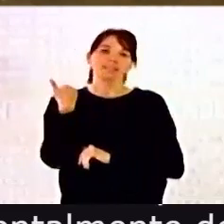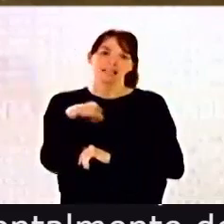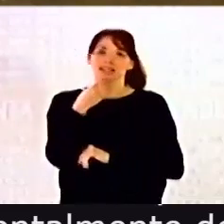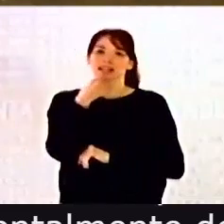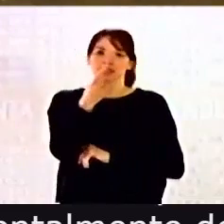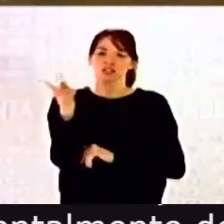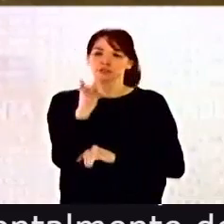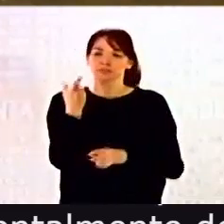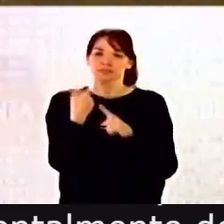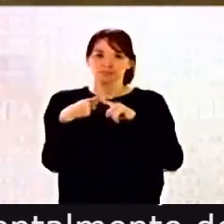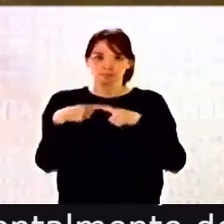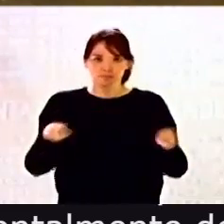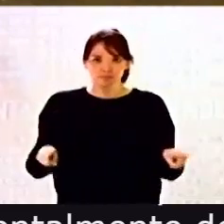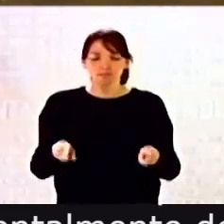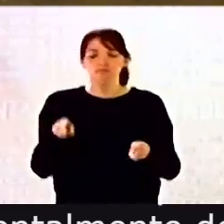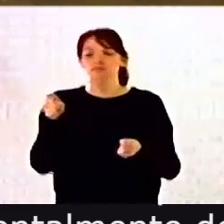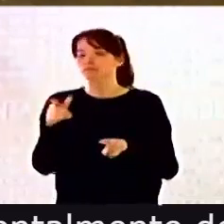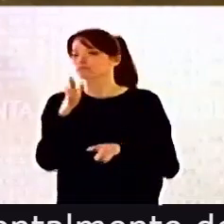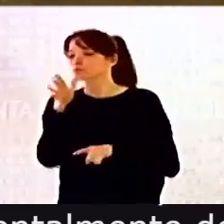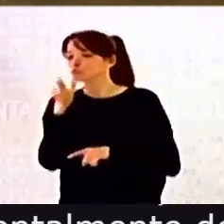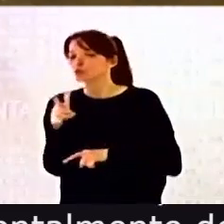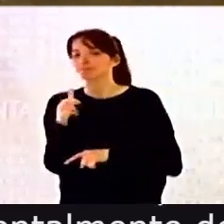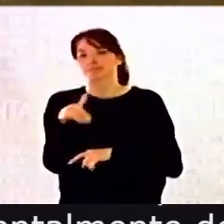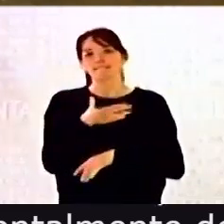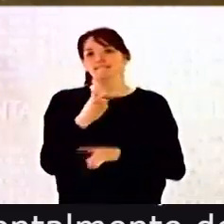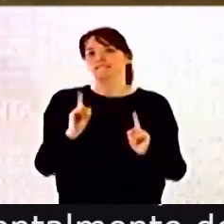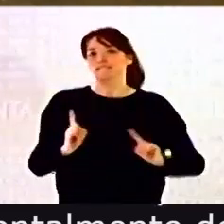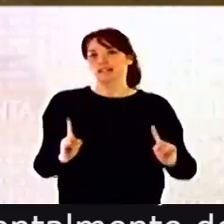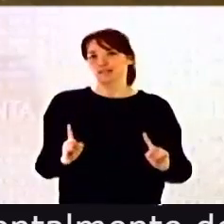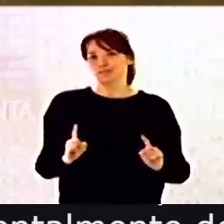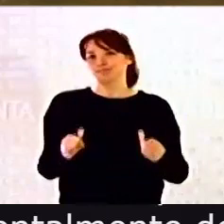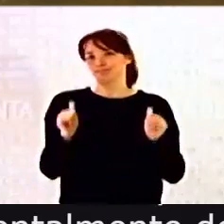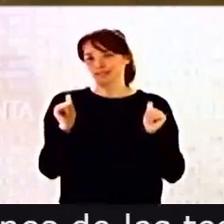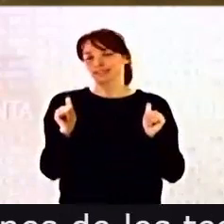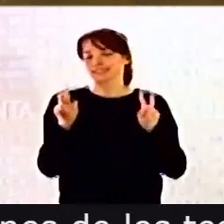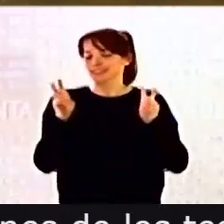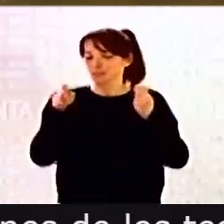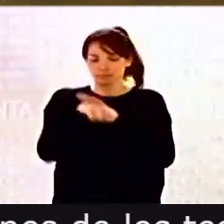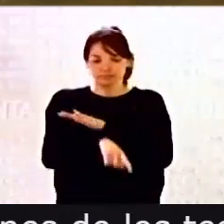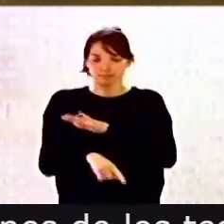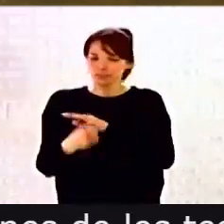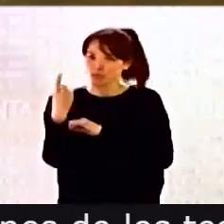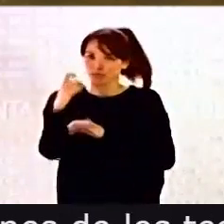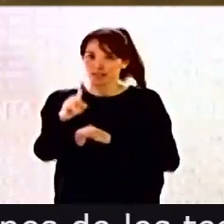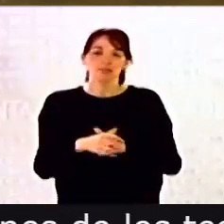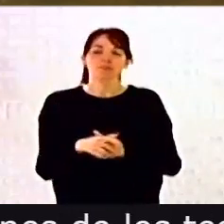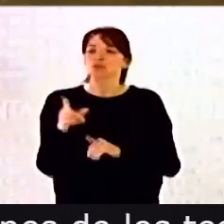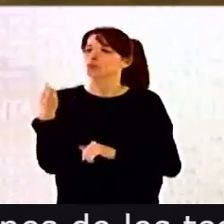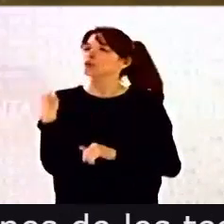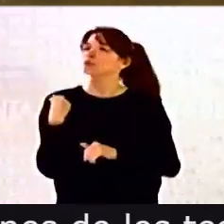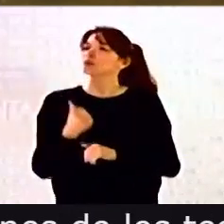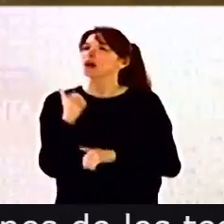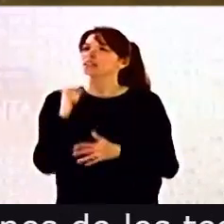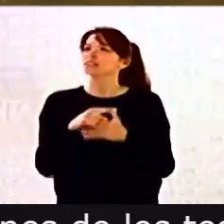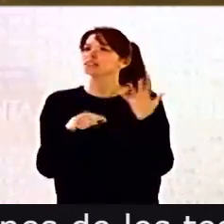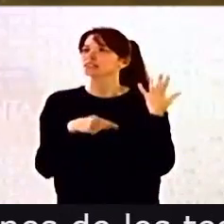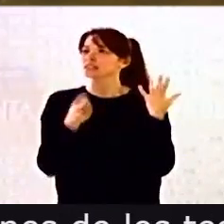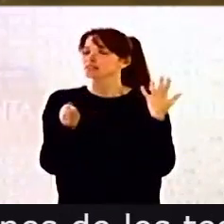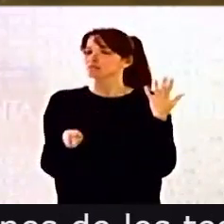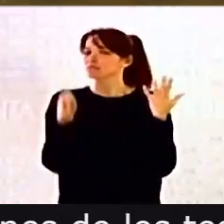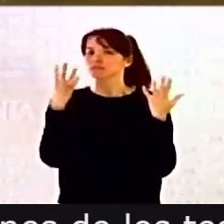limitaciones que tienen los test rápidos y no quiero abundar en esta materia. Y me hacía una pregunta más que no